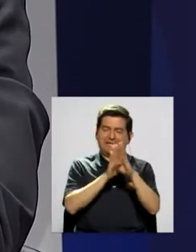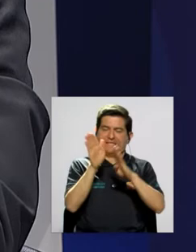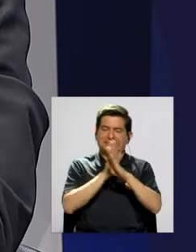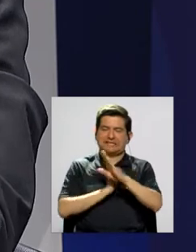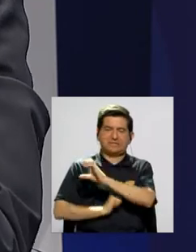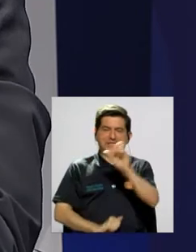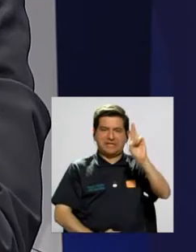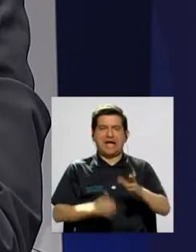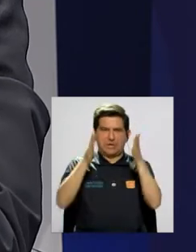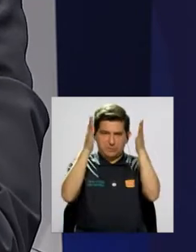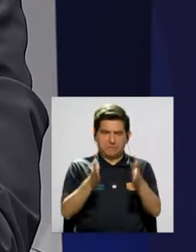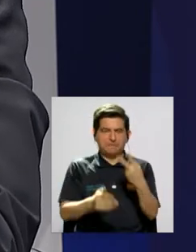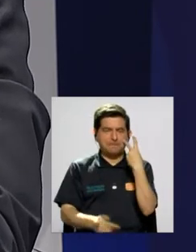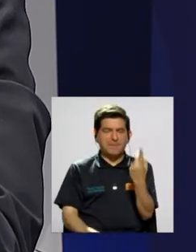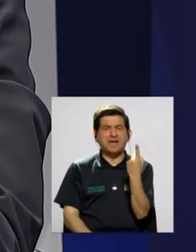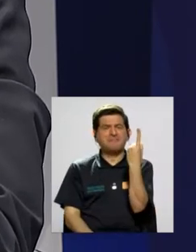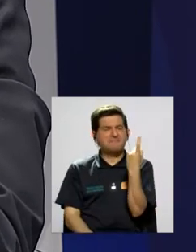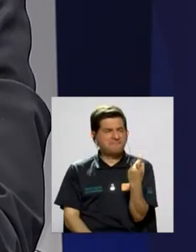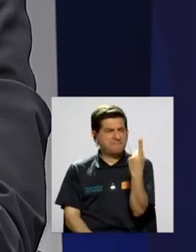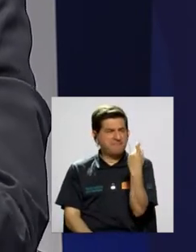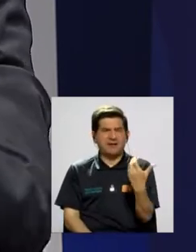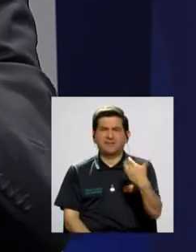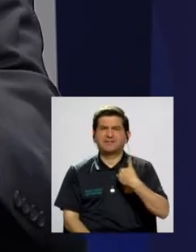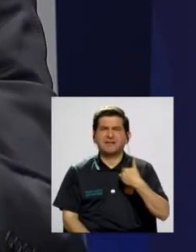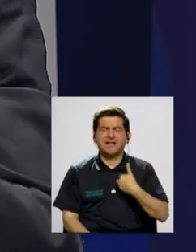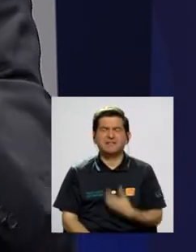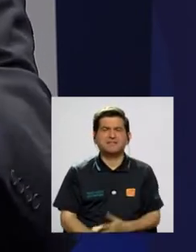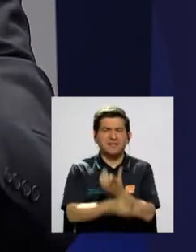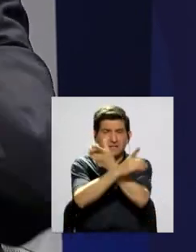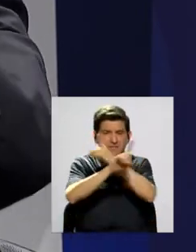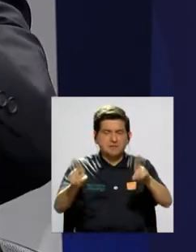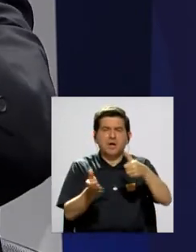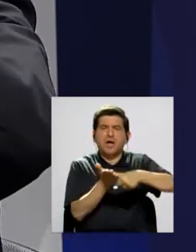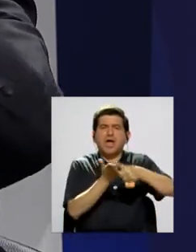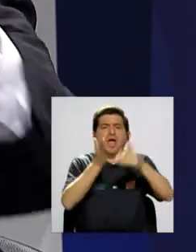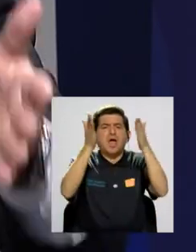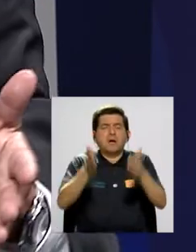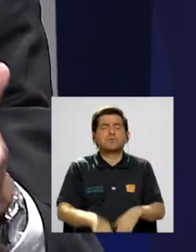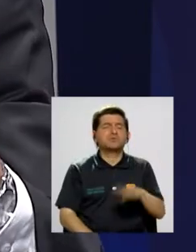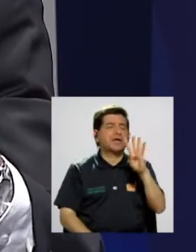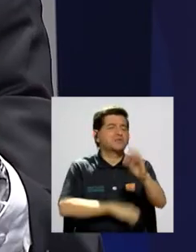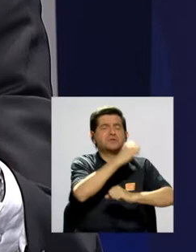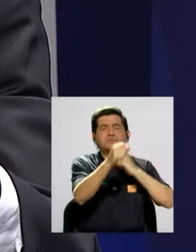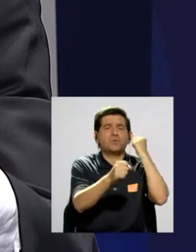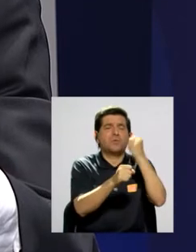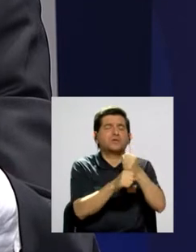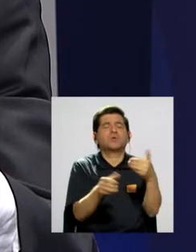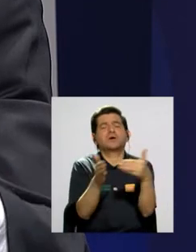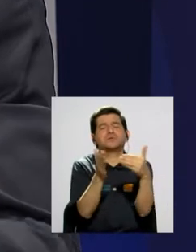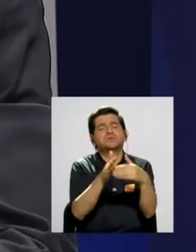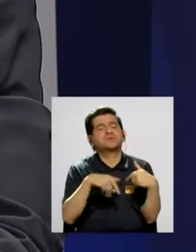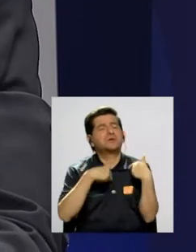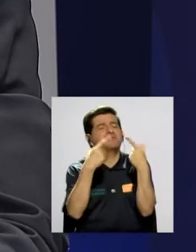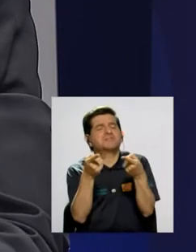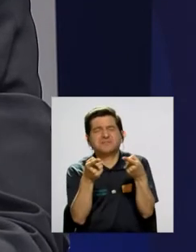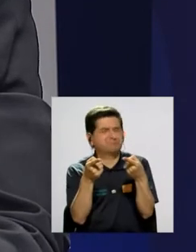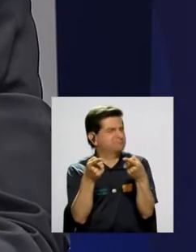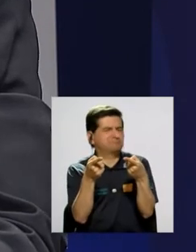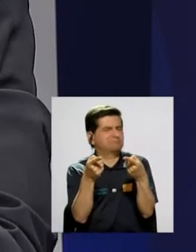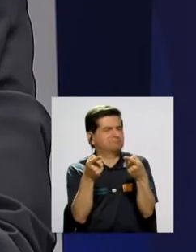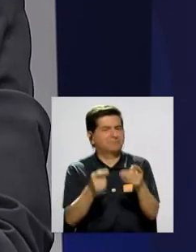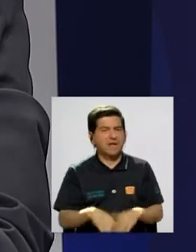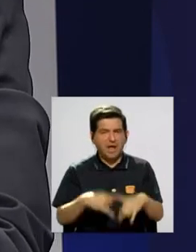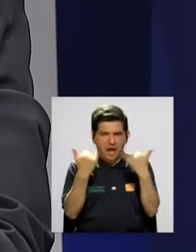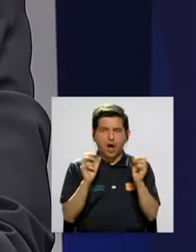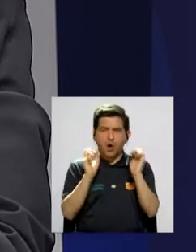costarricenses. Ya vimos las carencias que tiene una democracia basada en electores convocados cada 4 años, y ahora